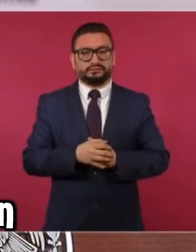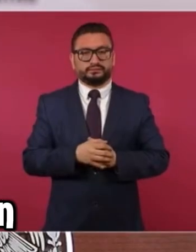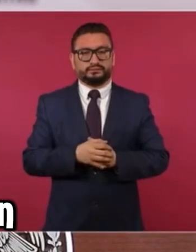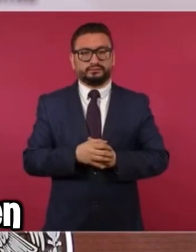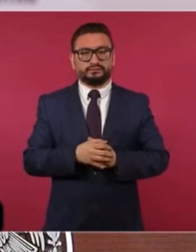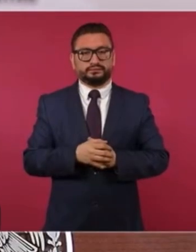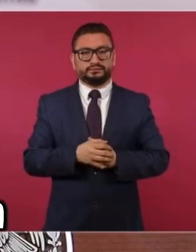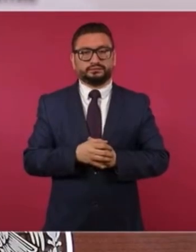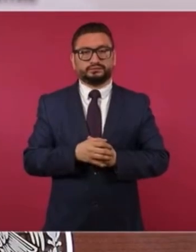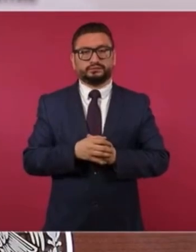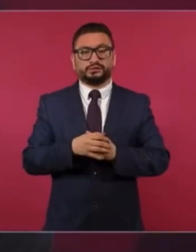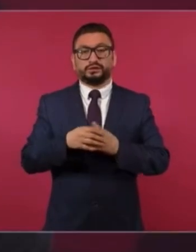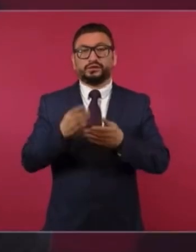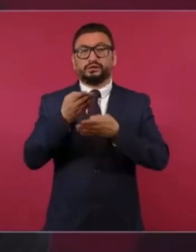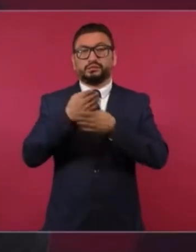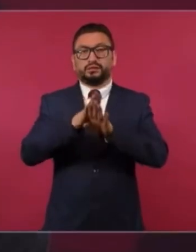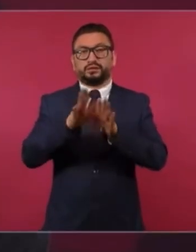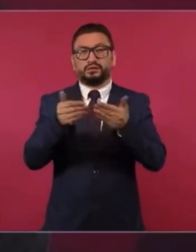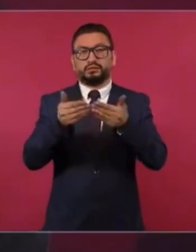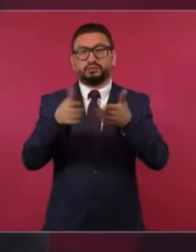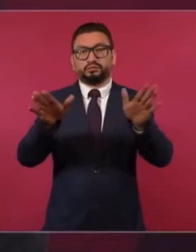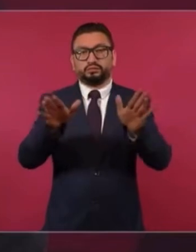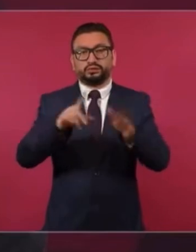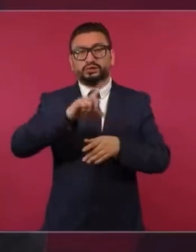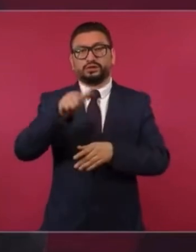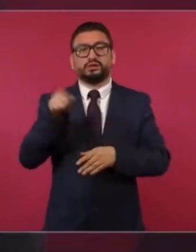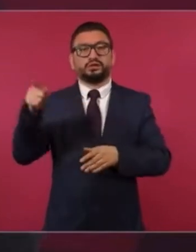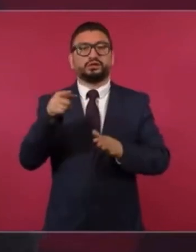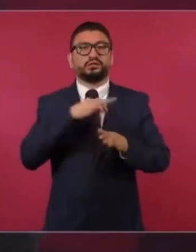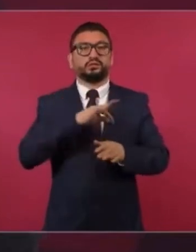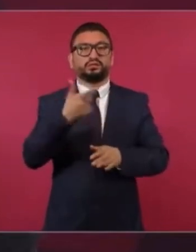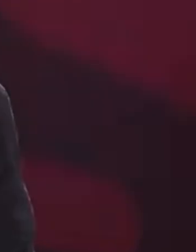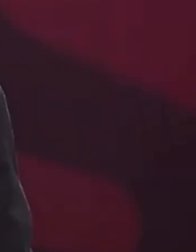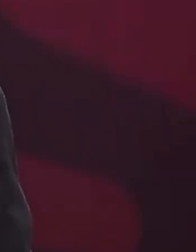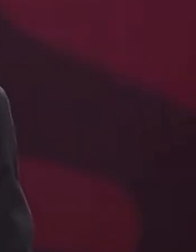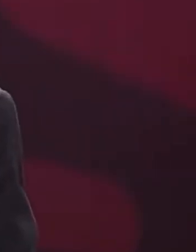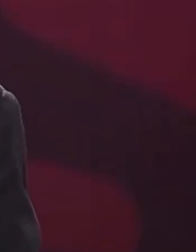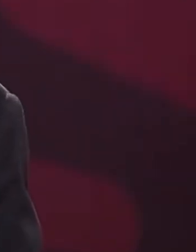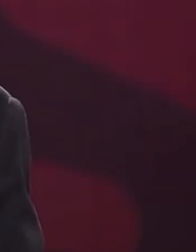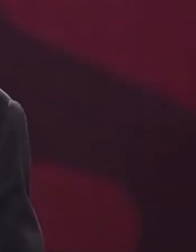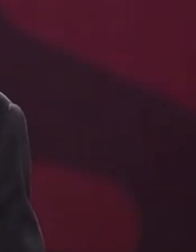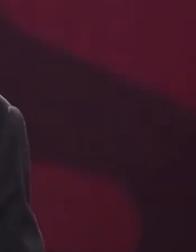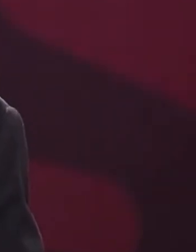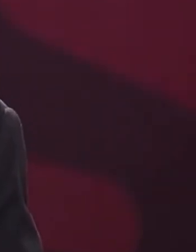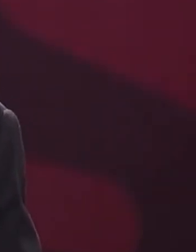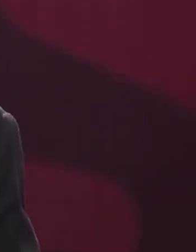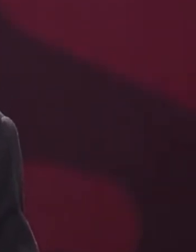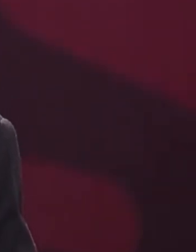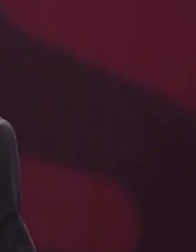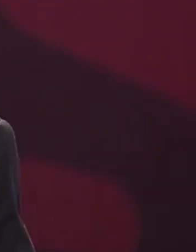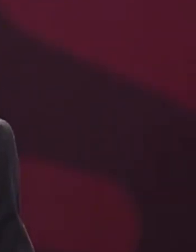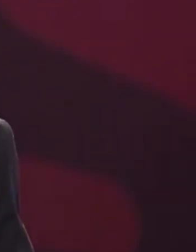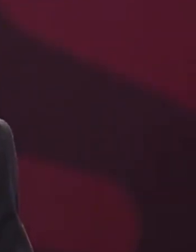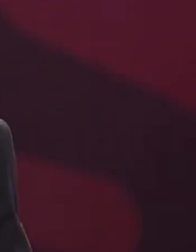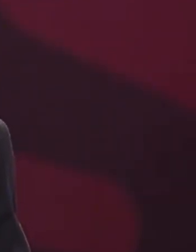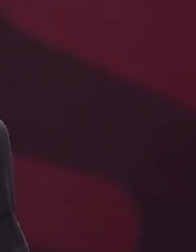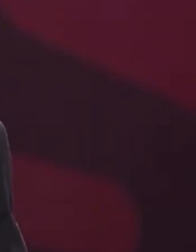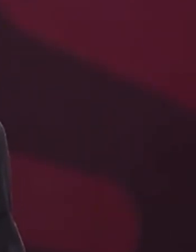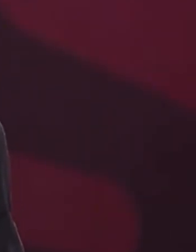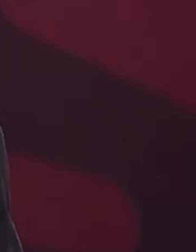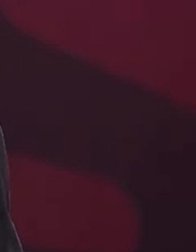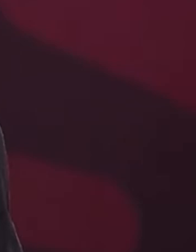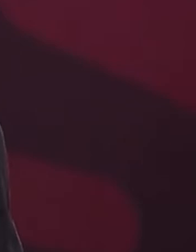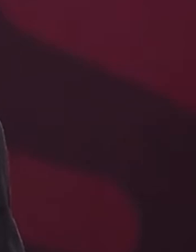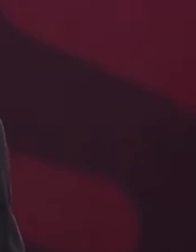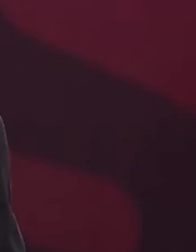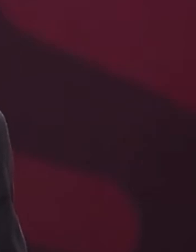Pues desbloquean las cuentas en concreto y entonces disponen de ellas. Y a Burr, no, pues ya todo estaba en Miami.